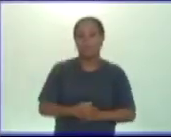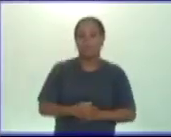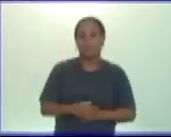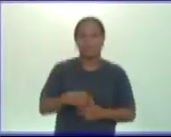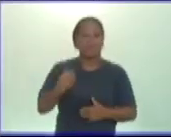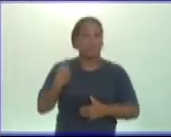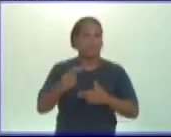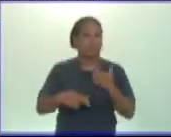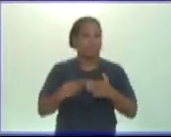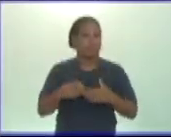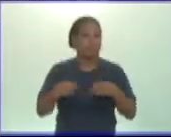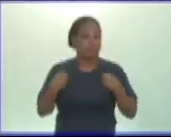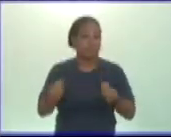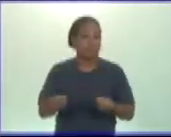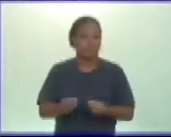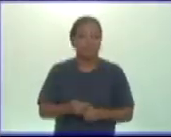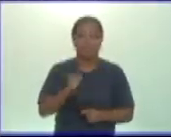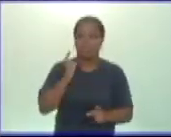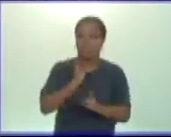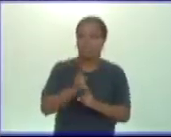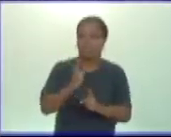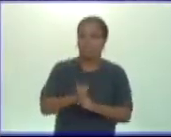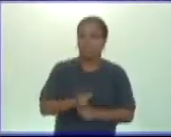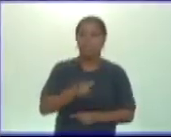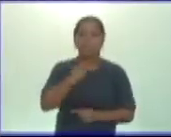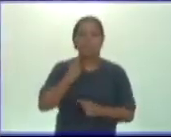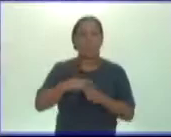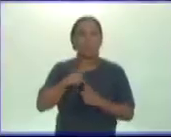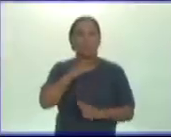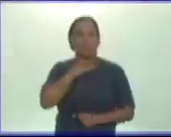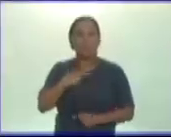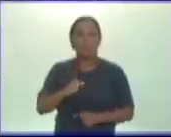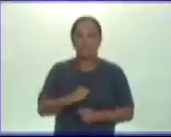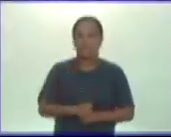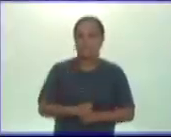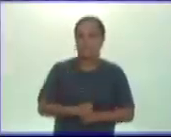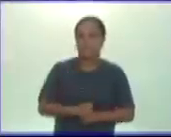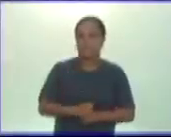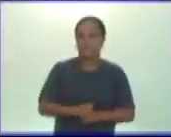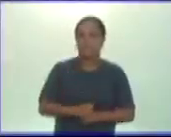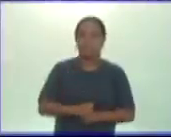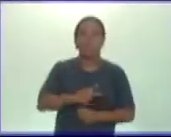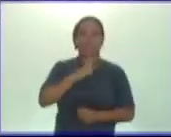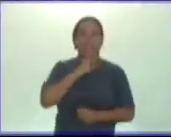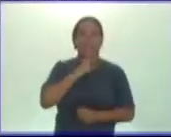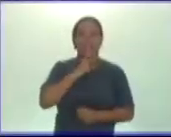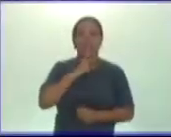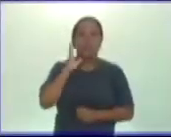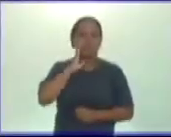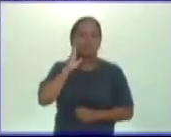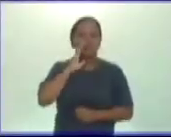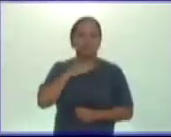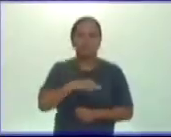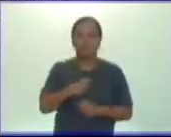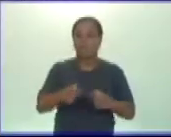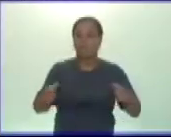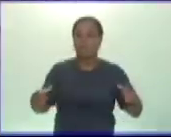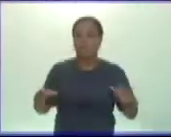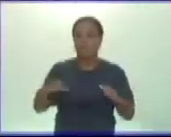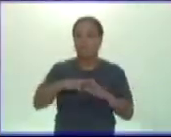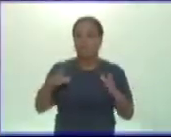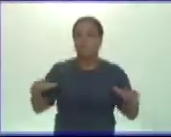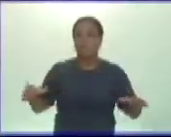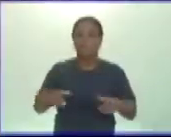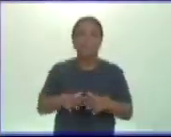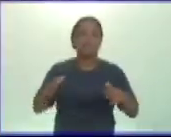consecuencias de la lluvia ácida encontramos lo siguiente: acidificación de las aguas terrestres, como los ríos, lagos, mares y